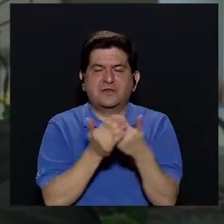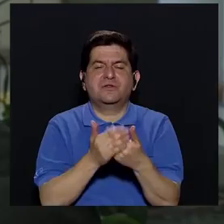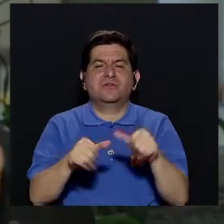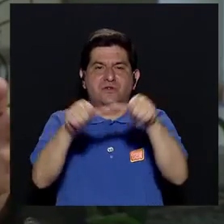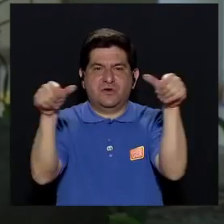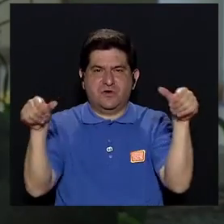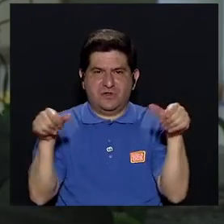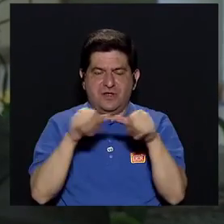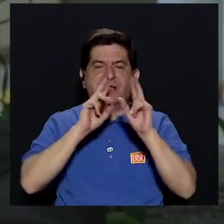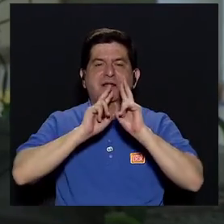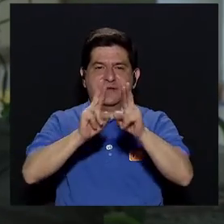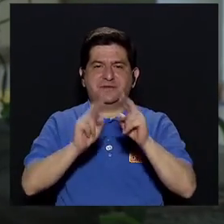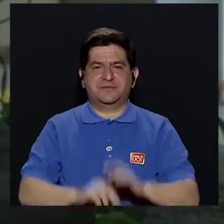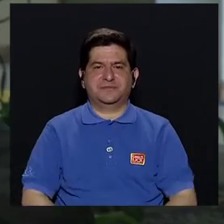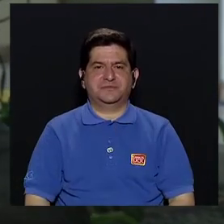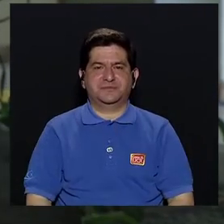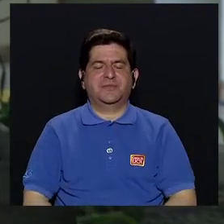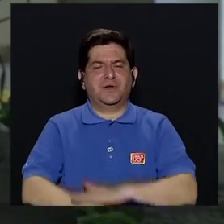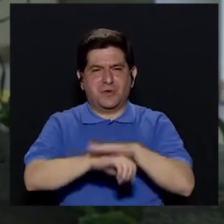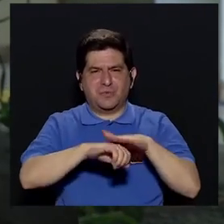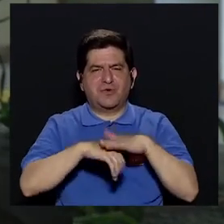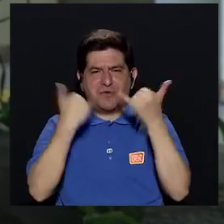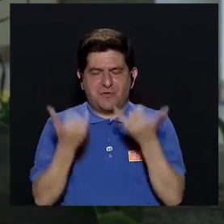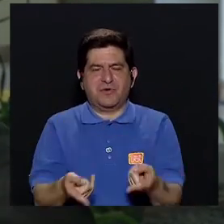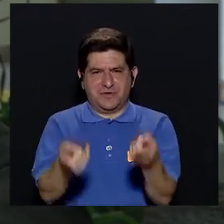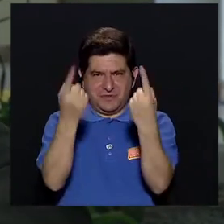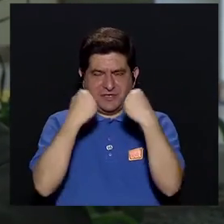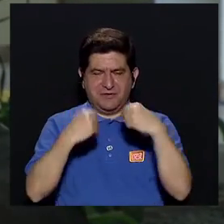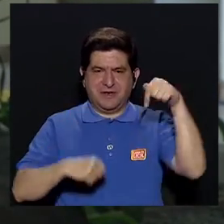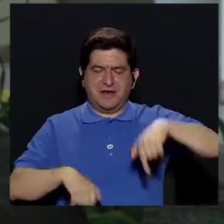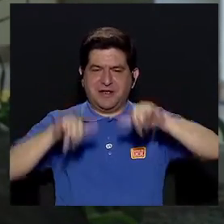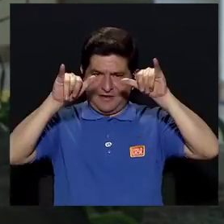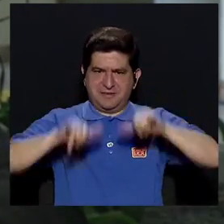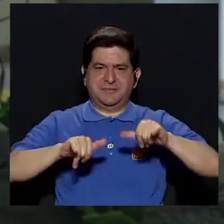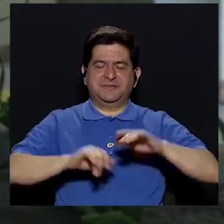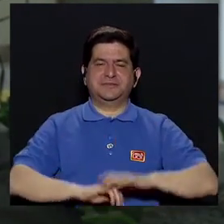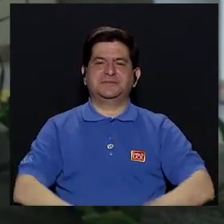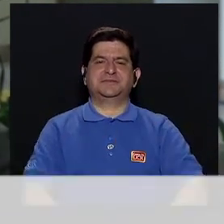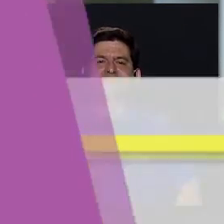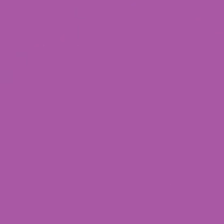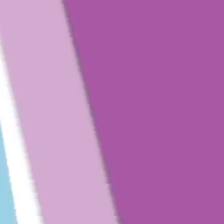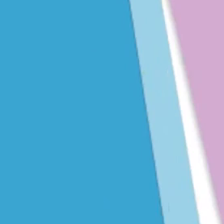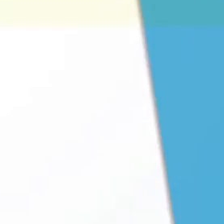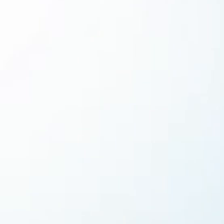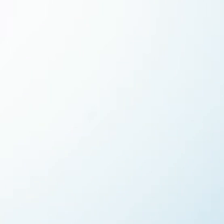la dimensión de esta respuesta. Perfecto. Por favor, ya regresamos, quédense con nosotros.